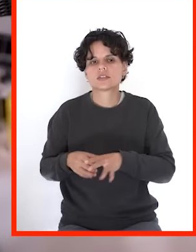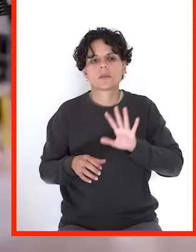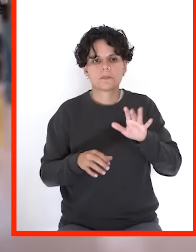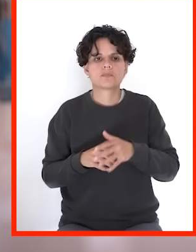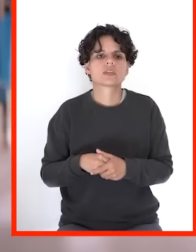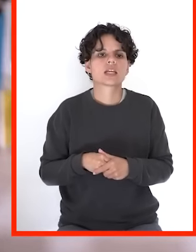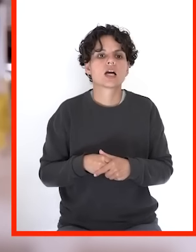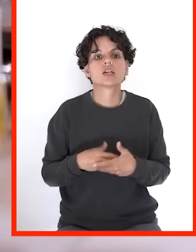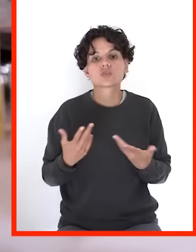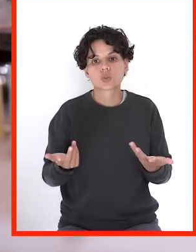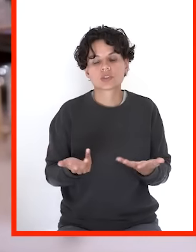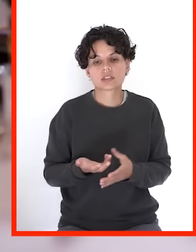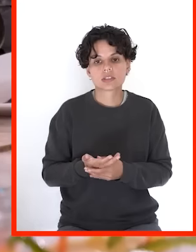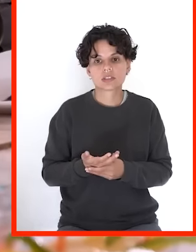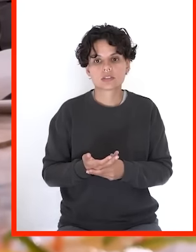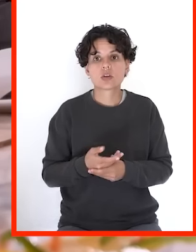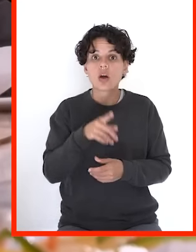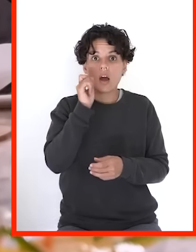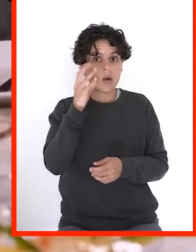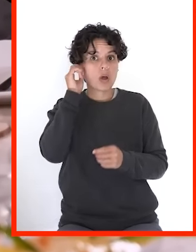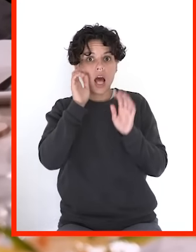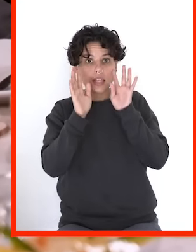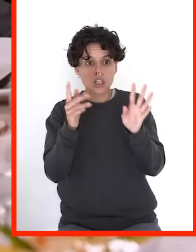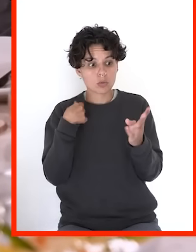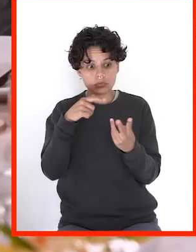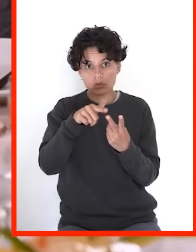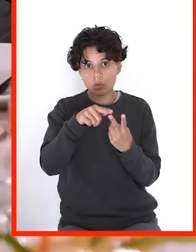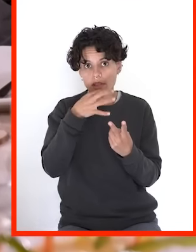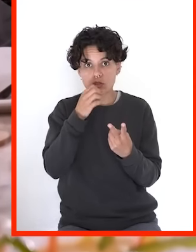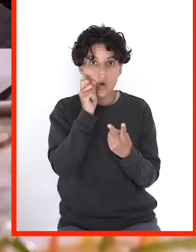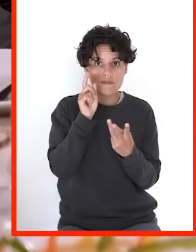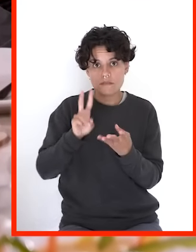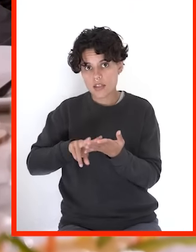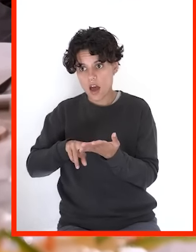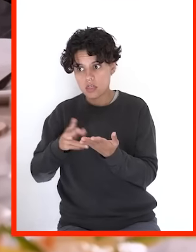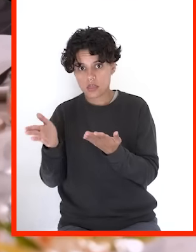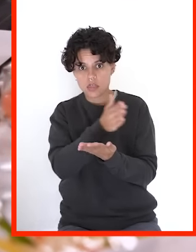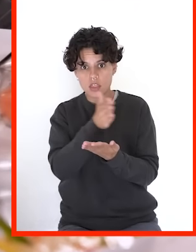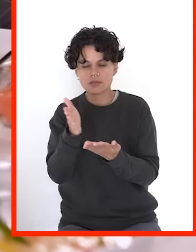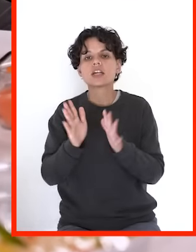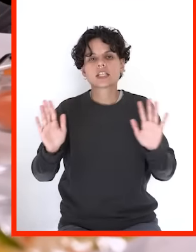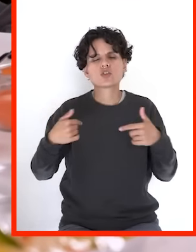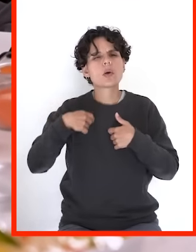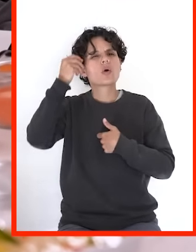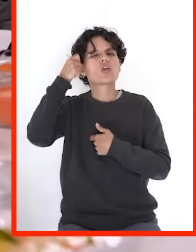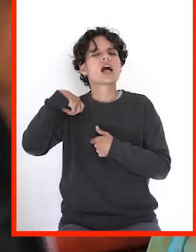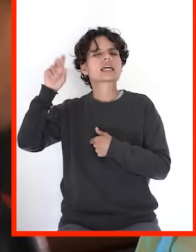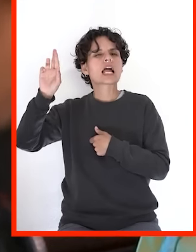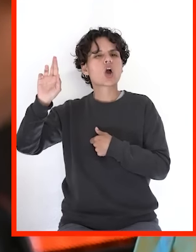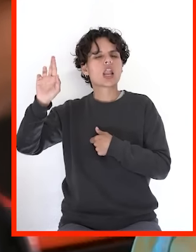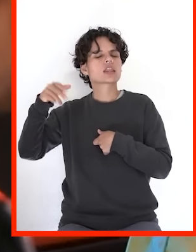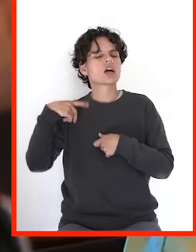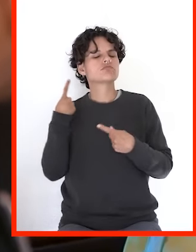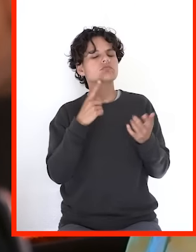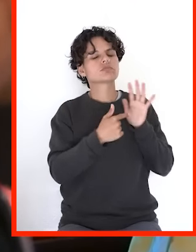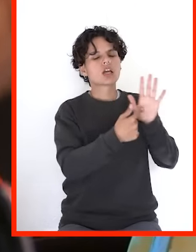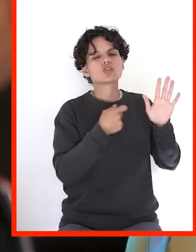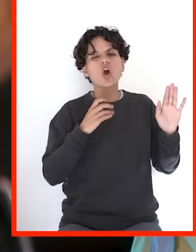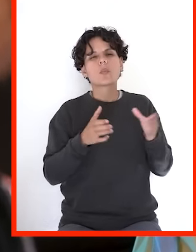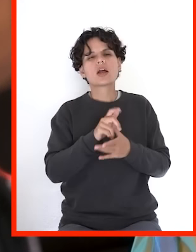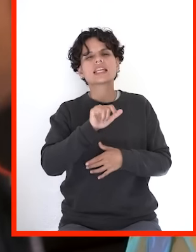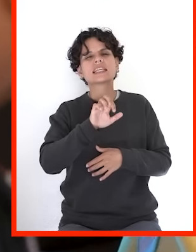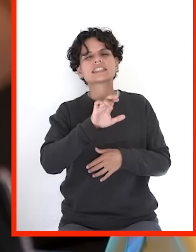¿eh? Tú definís, weá, okay. Estás atento, pues, weá. Yo me acuerdo que estábamos en una tocata en Recoleta y yo fui a tocar con los Liricistas. Terminamos de tocar y se me